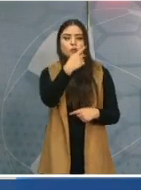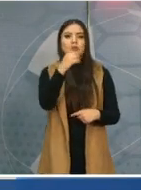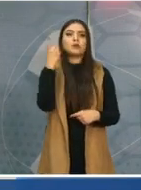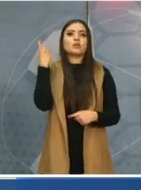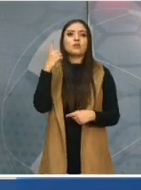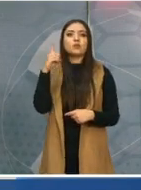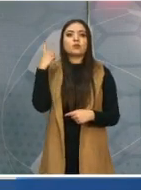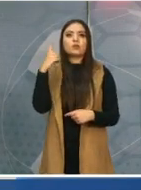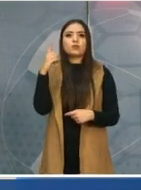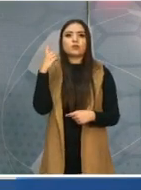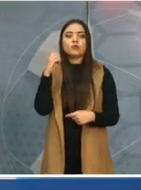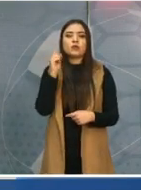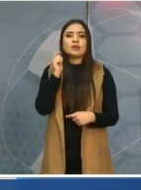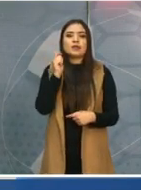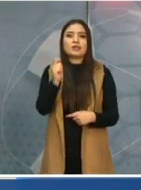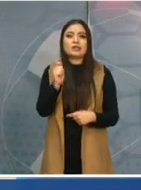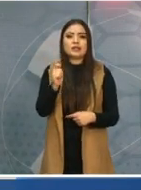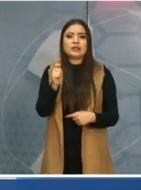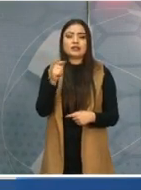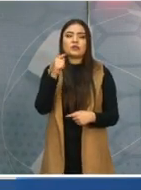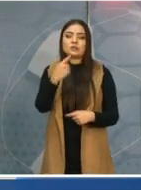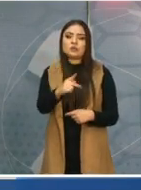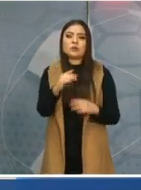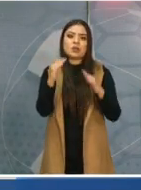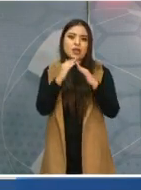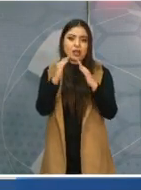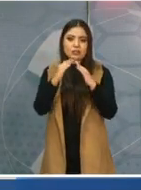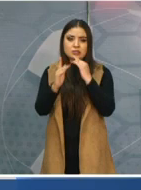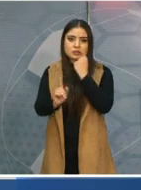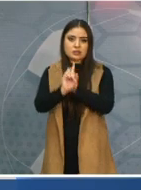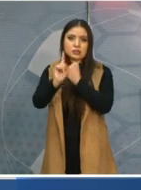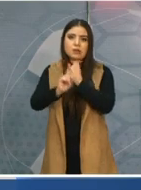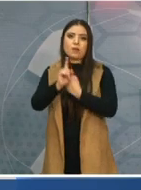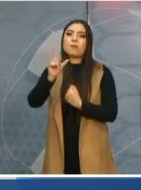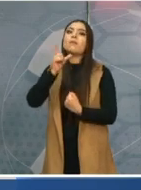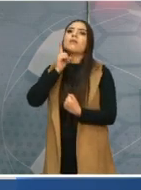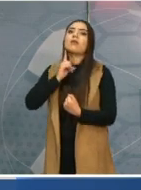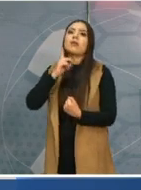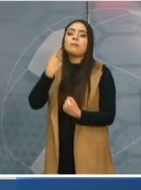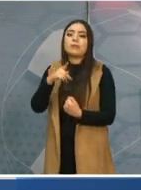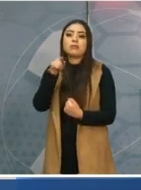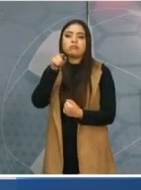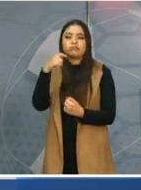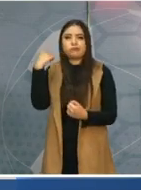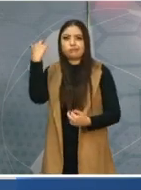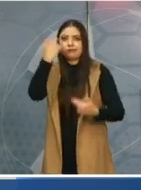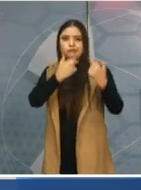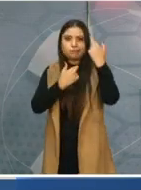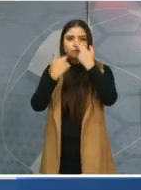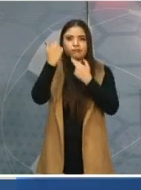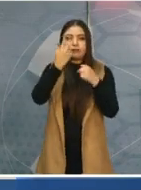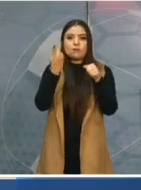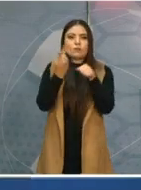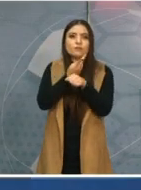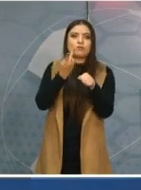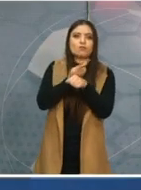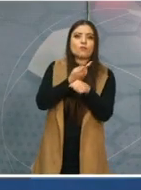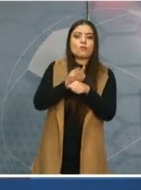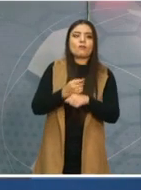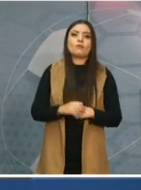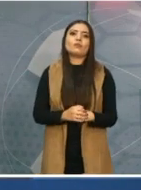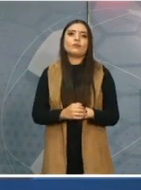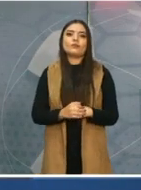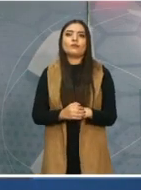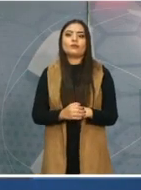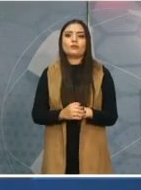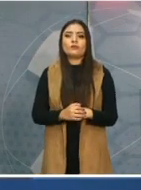originado por la fuga de gas sin embargo ya se están haciendo las investigaciones correspondientes para que las autoridades correspondientes sean quienes